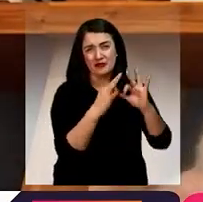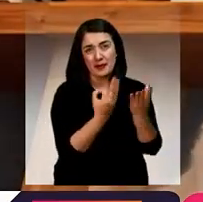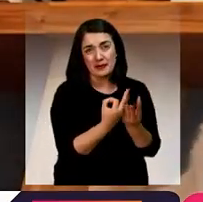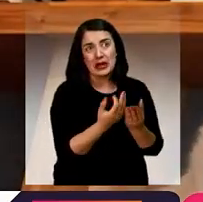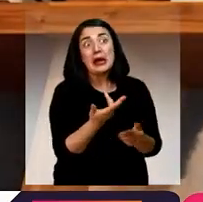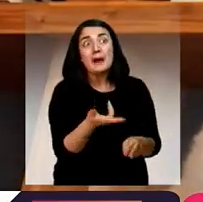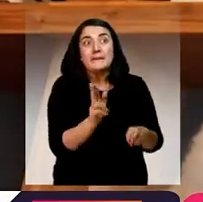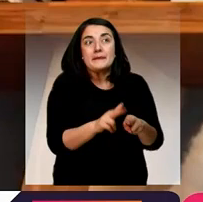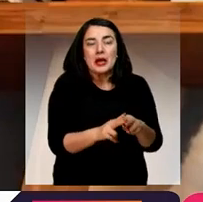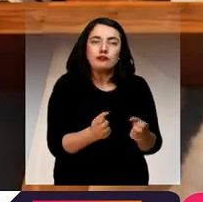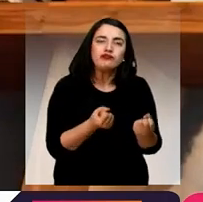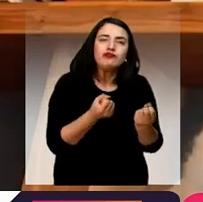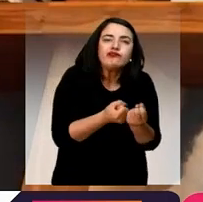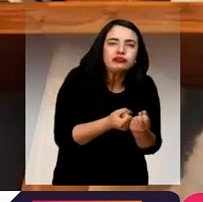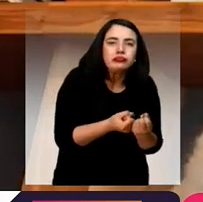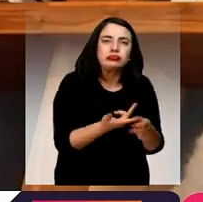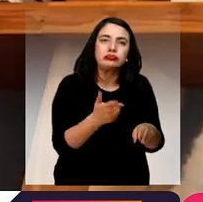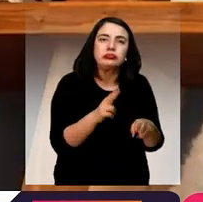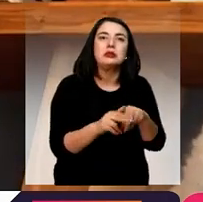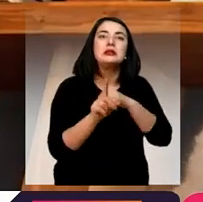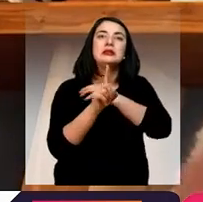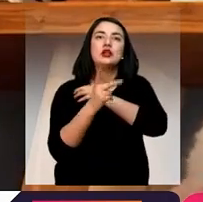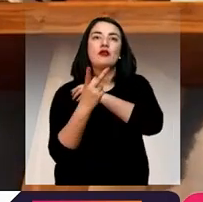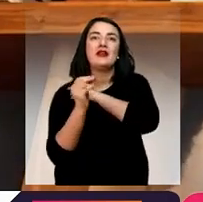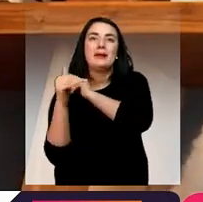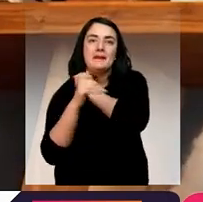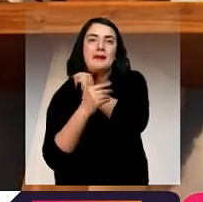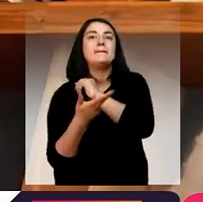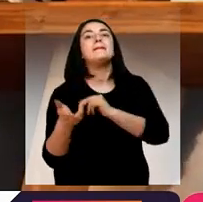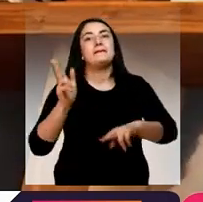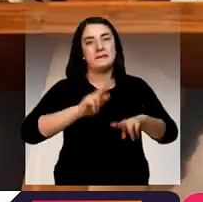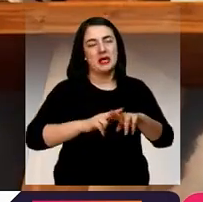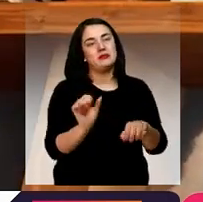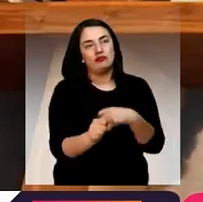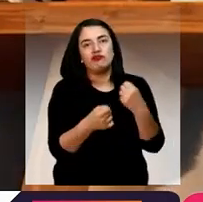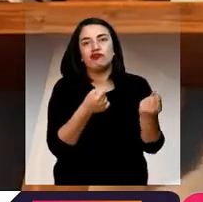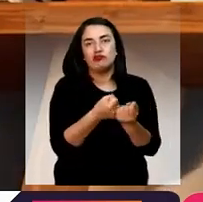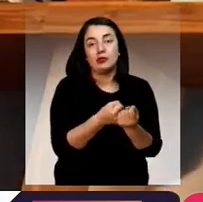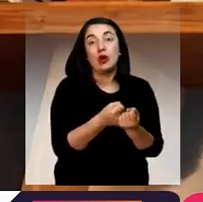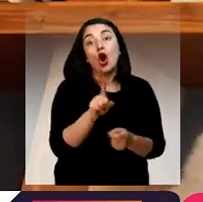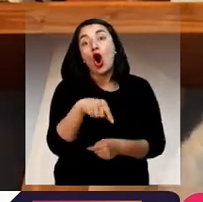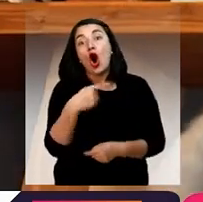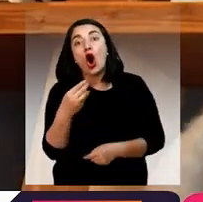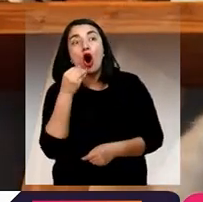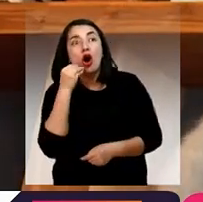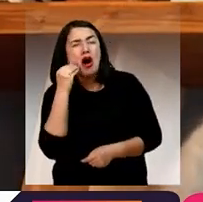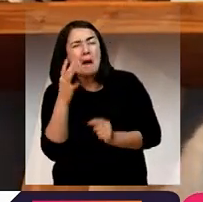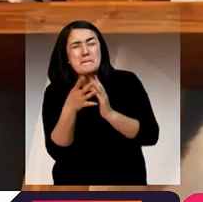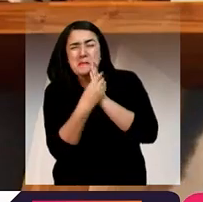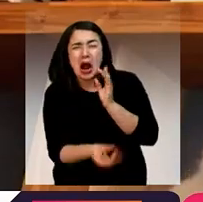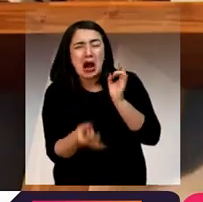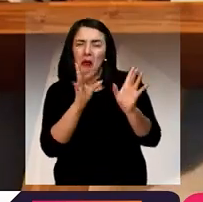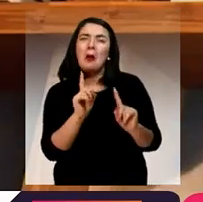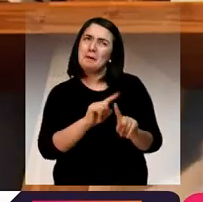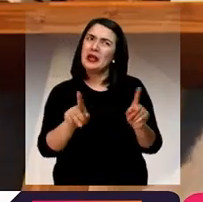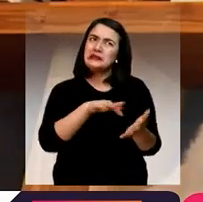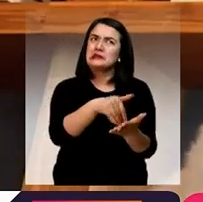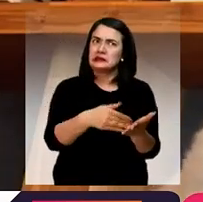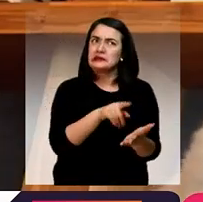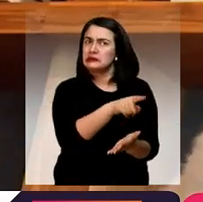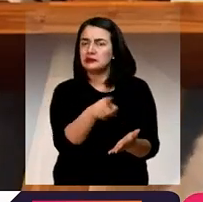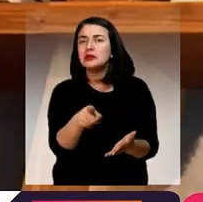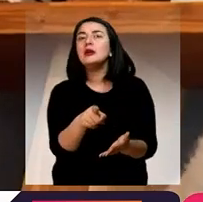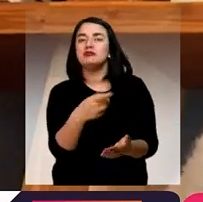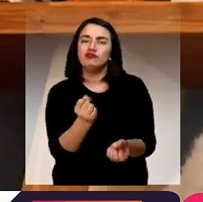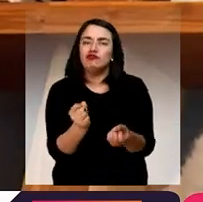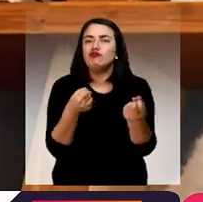les vamos a dar una ayuda adicional de 120 mil pesos por estos días y a los hogares que no están en pobreza pero sí en vulnerabilidad les vamos a dar